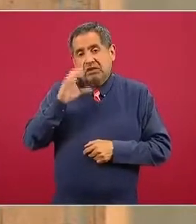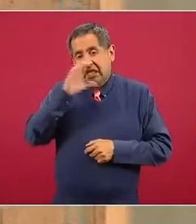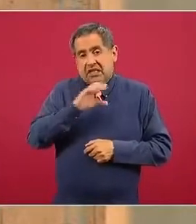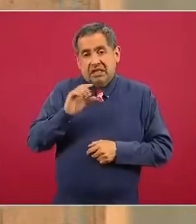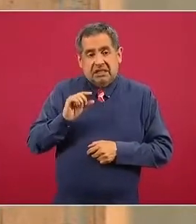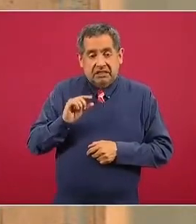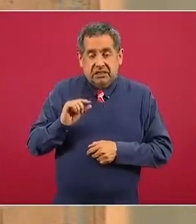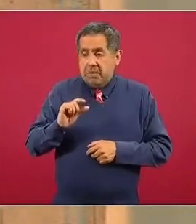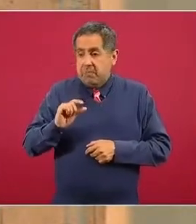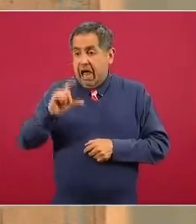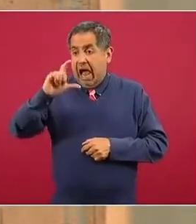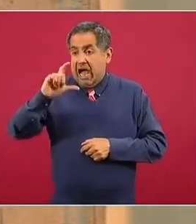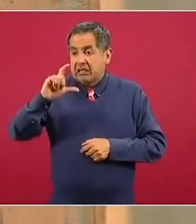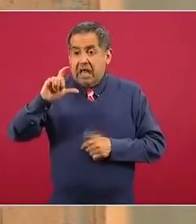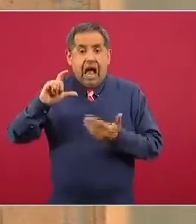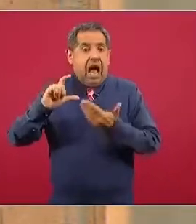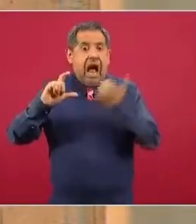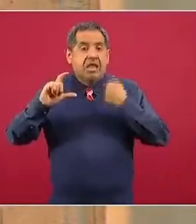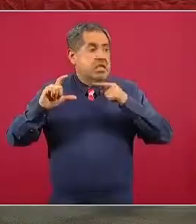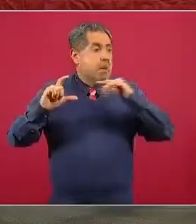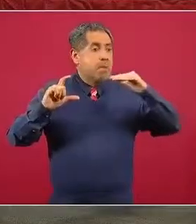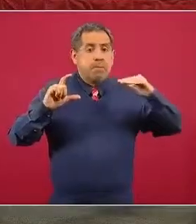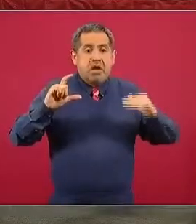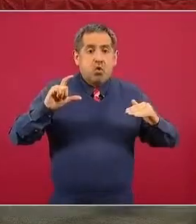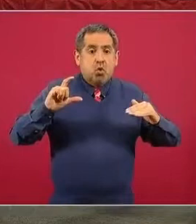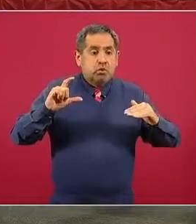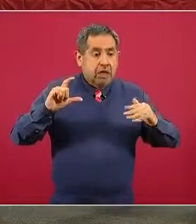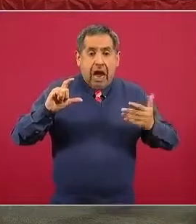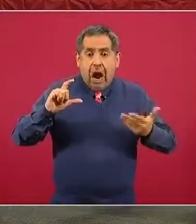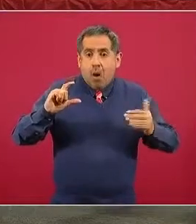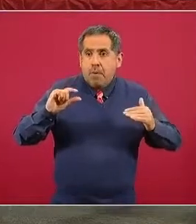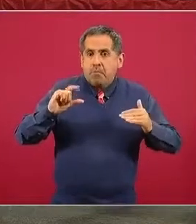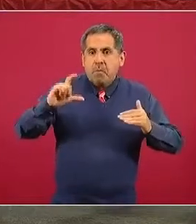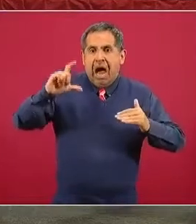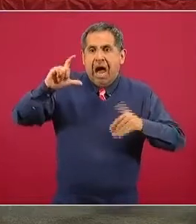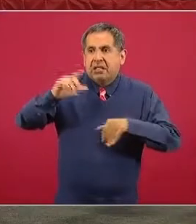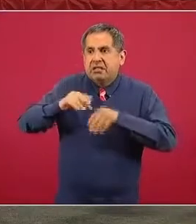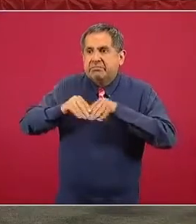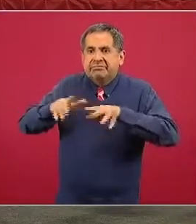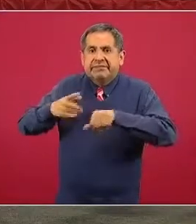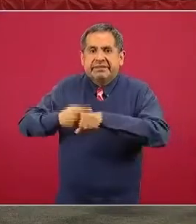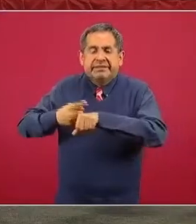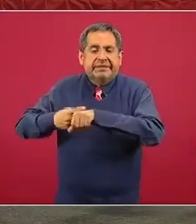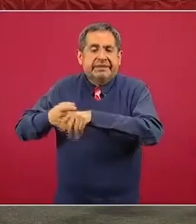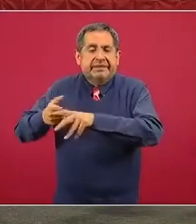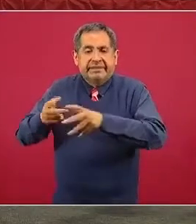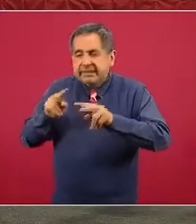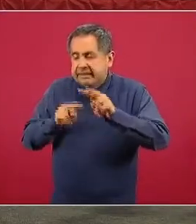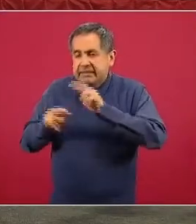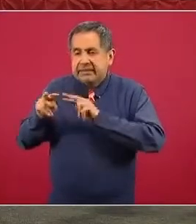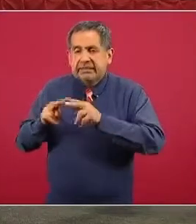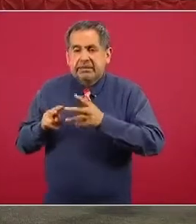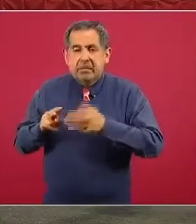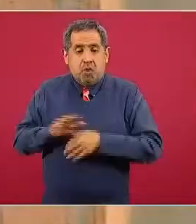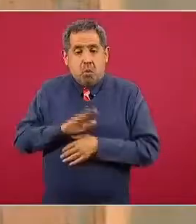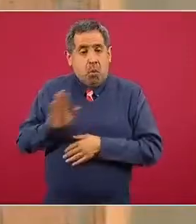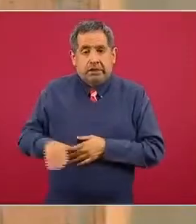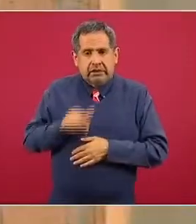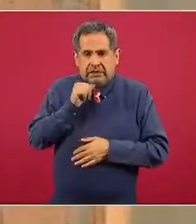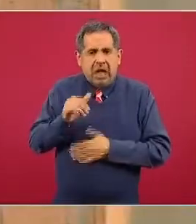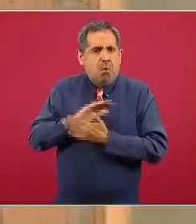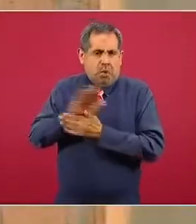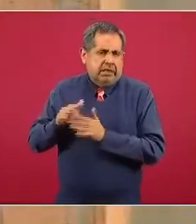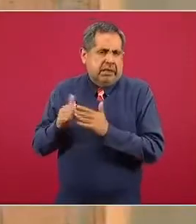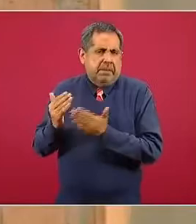supera los picos que anteriormente había tenido, pero este efecto no se aprecia en las defunciones, es